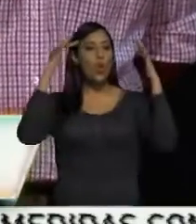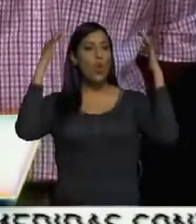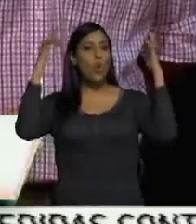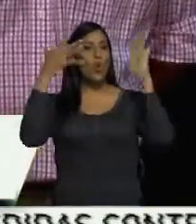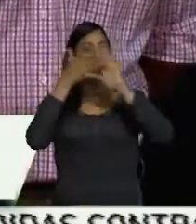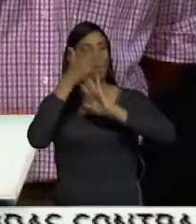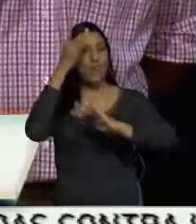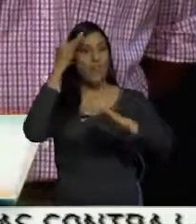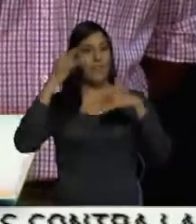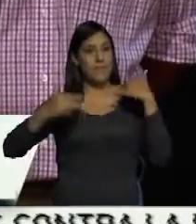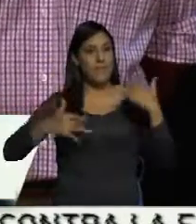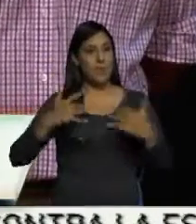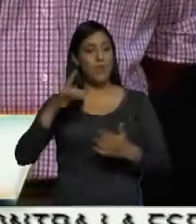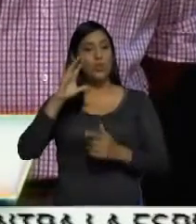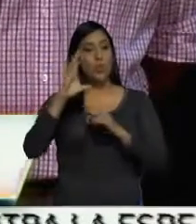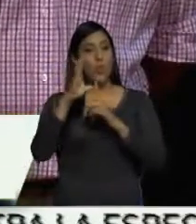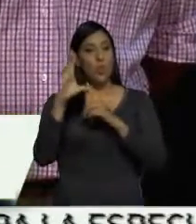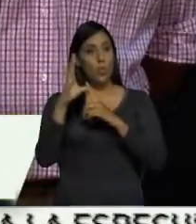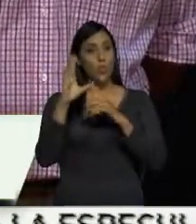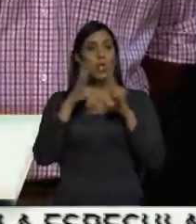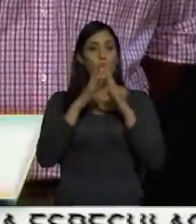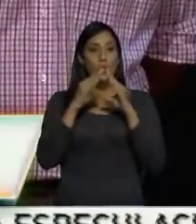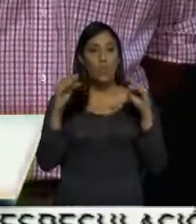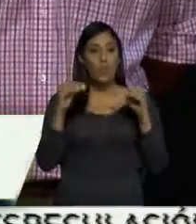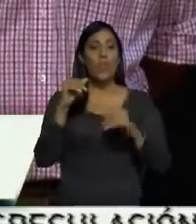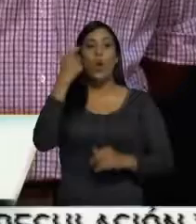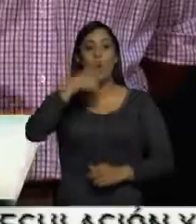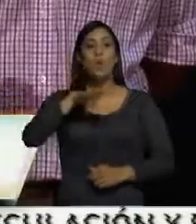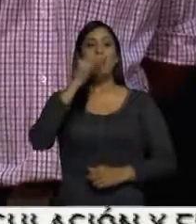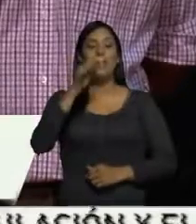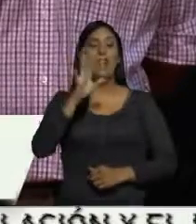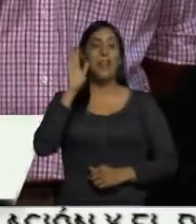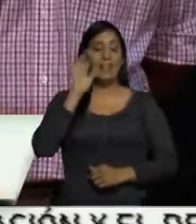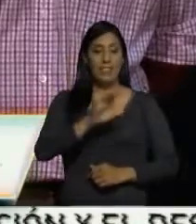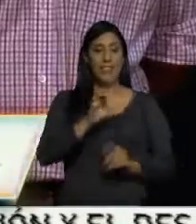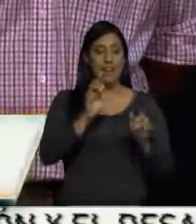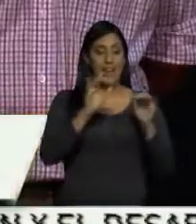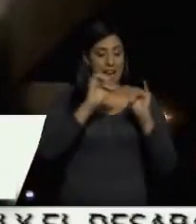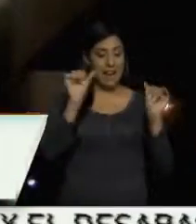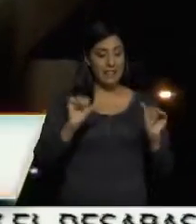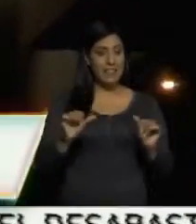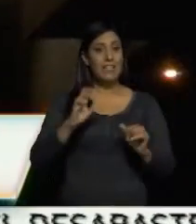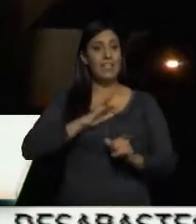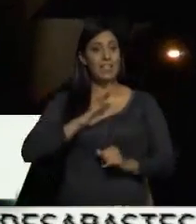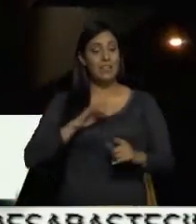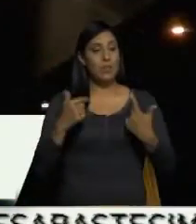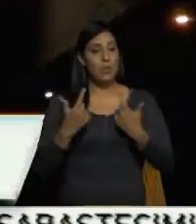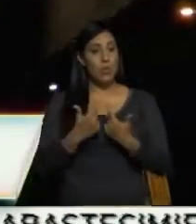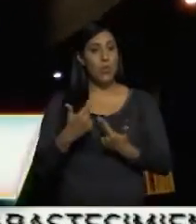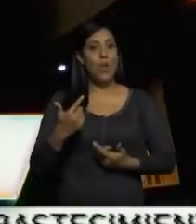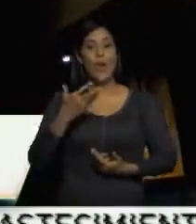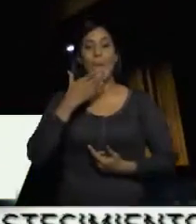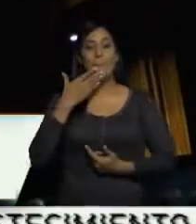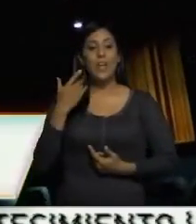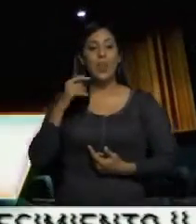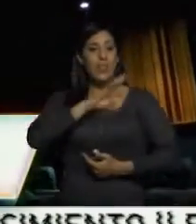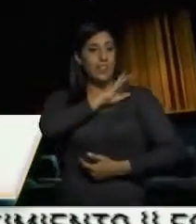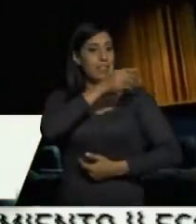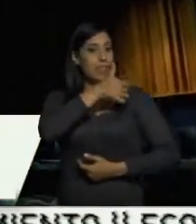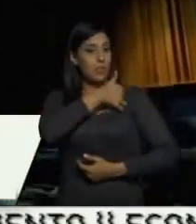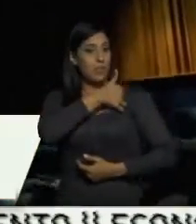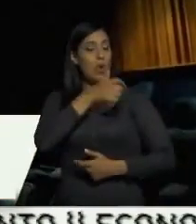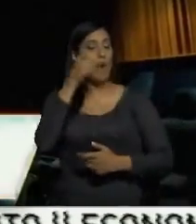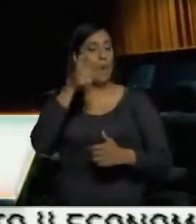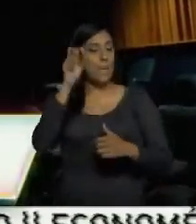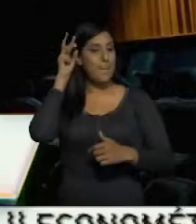arte del entretenimiento de la cultura en general mesut y resaltó que entre estos artistas se encuentra el director román chalbaud